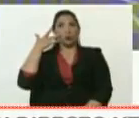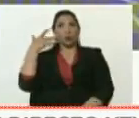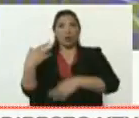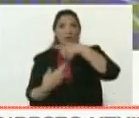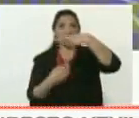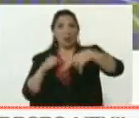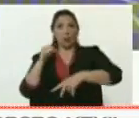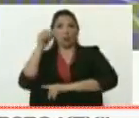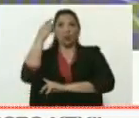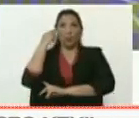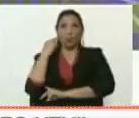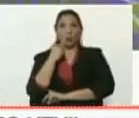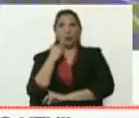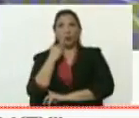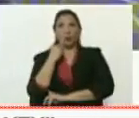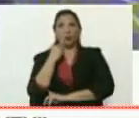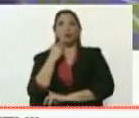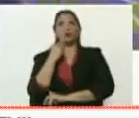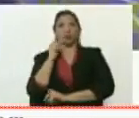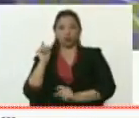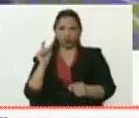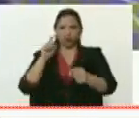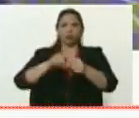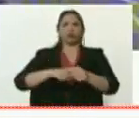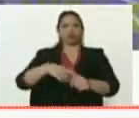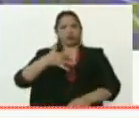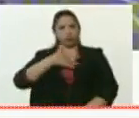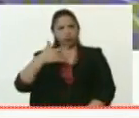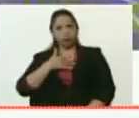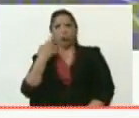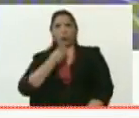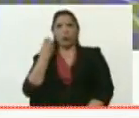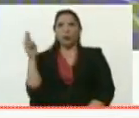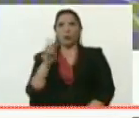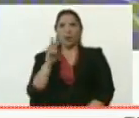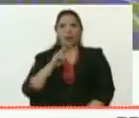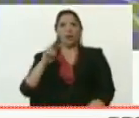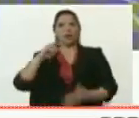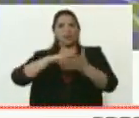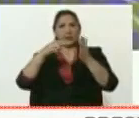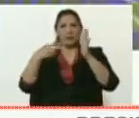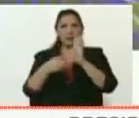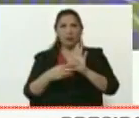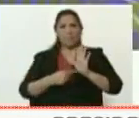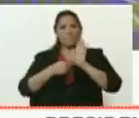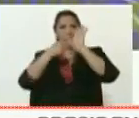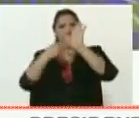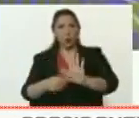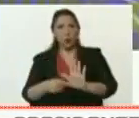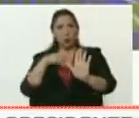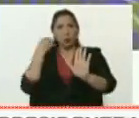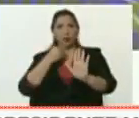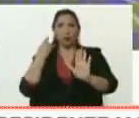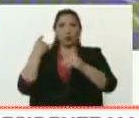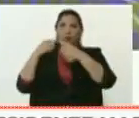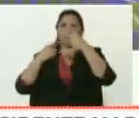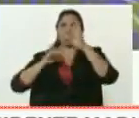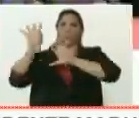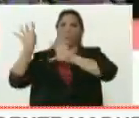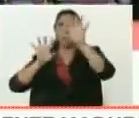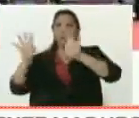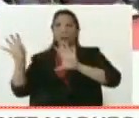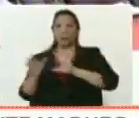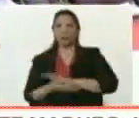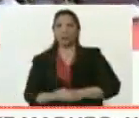revolución bolivariana es de la juventud venezolana y significa y de ejemplo a las juventudes de otras latitudes.